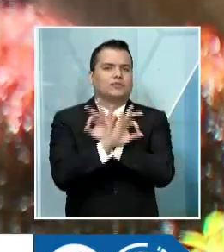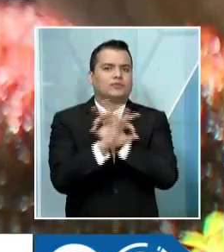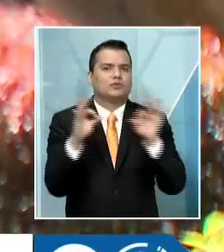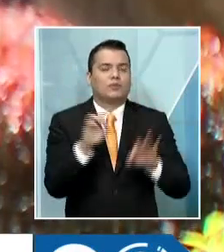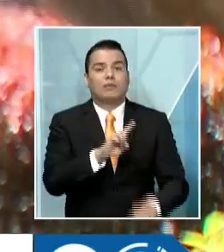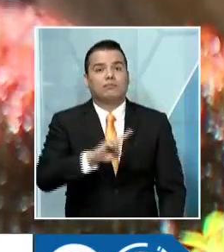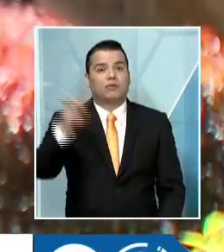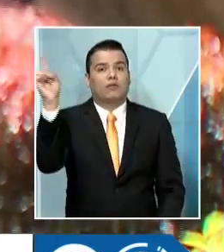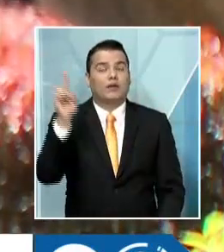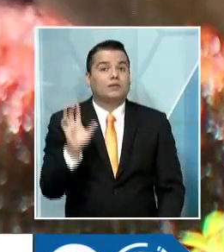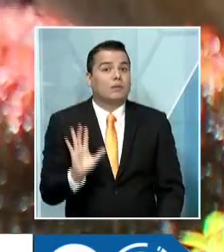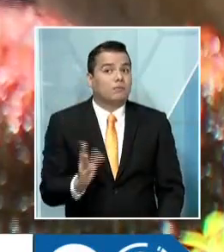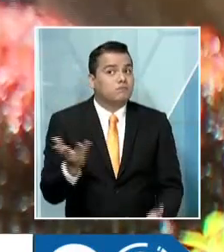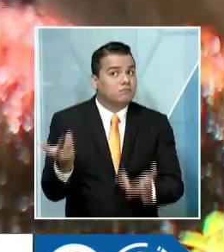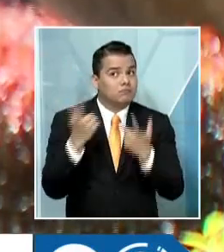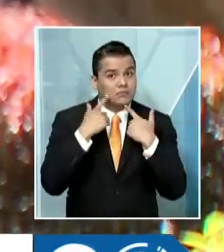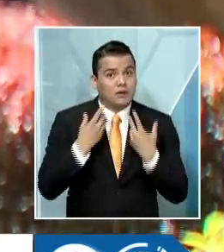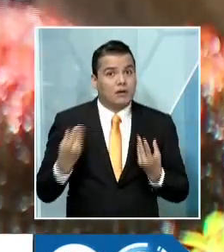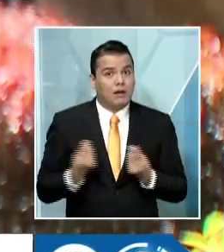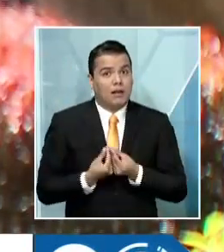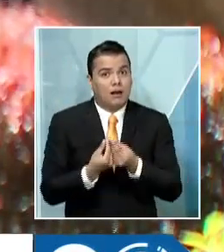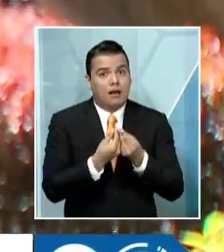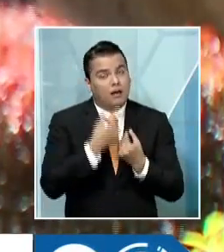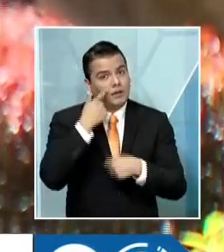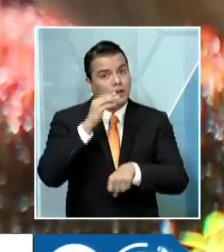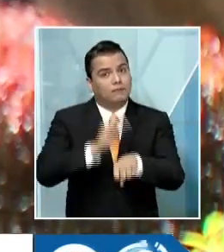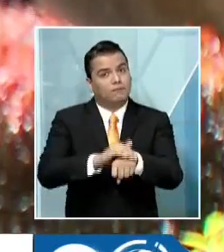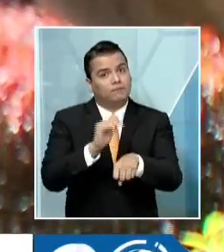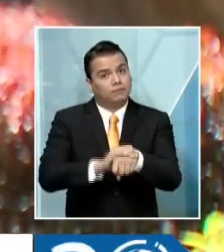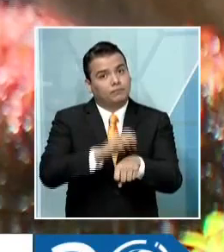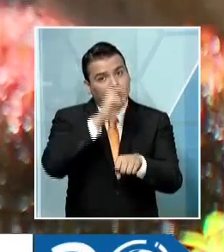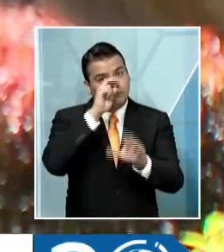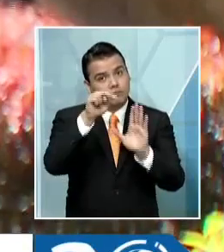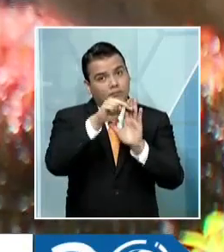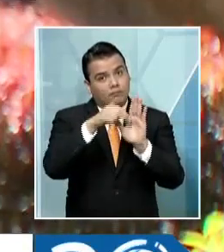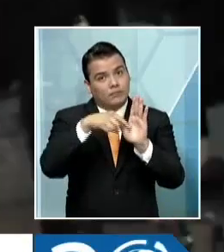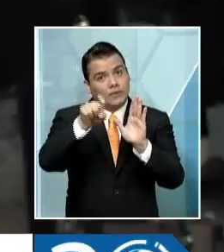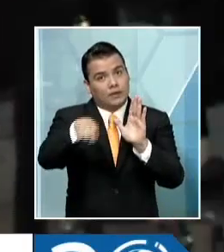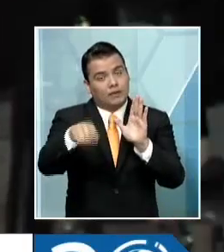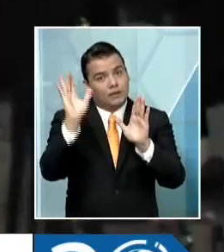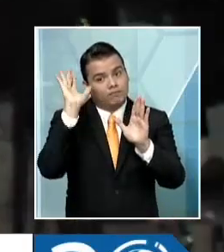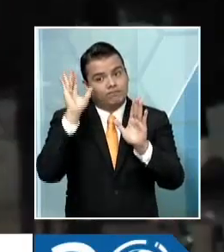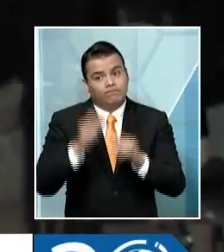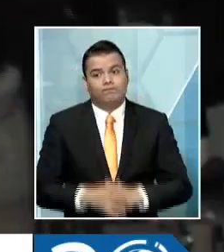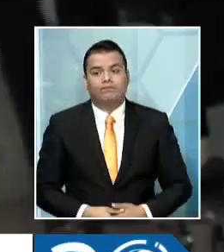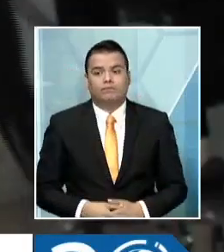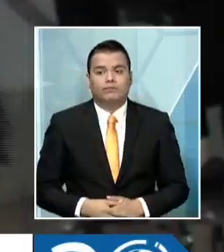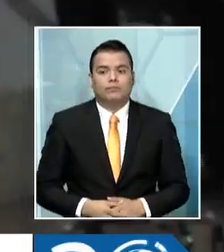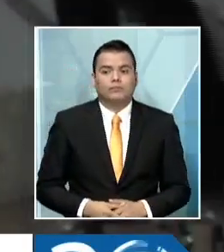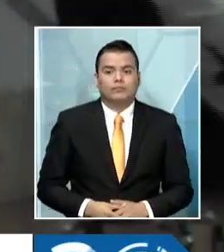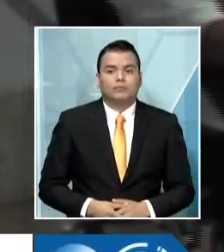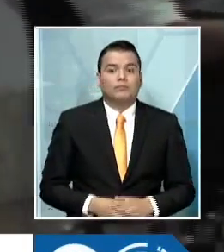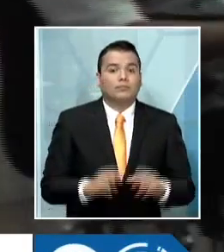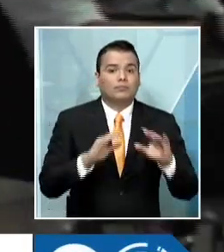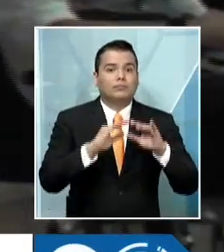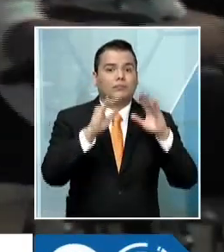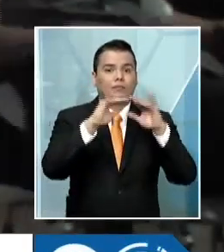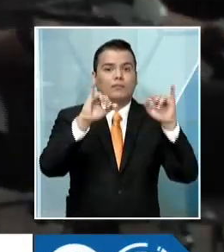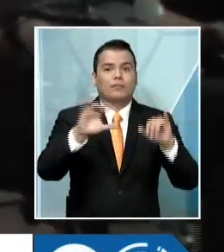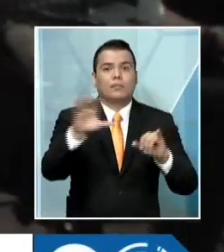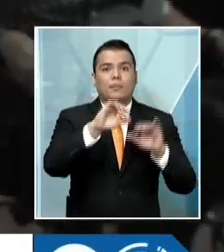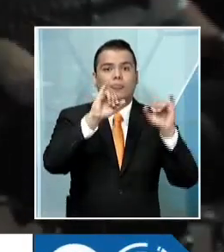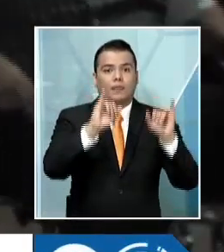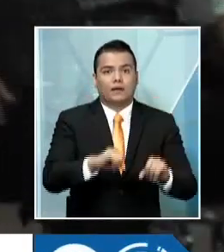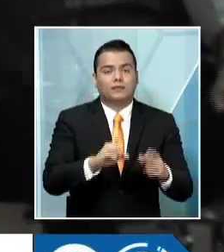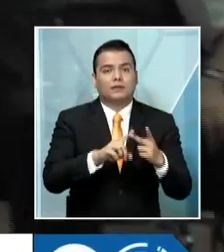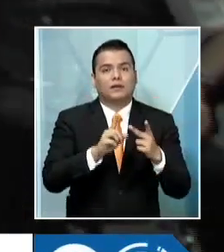Sin embargo, algunos concejales insisten en que se deben adoptar medidas más severas. Toque de queda, ley seca y militarizar algunos